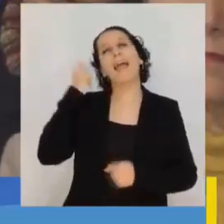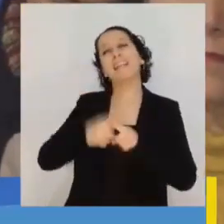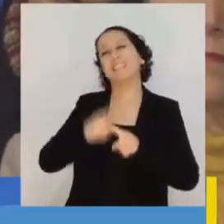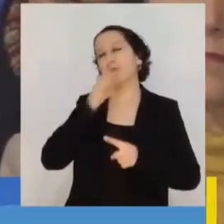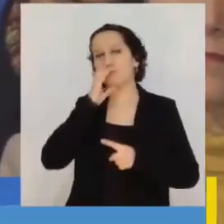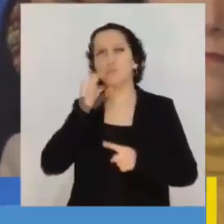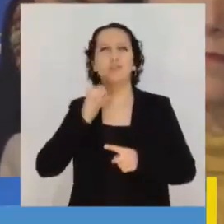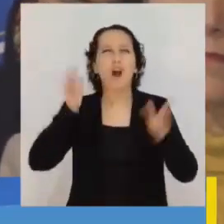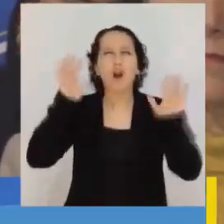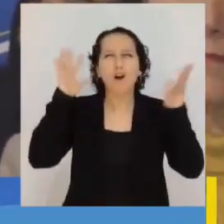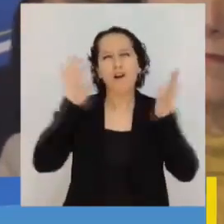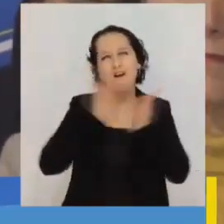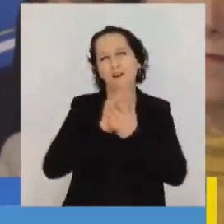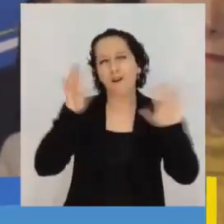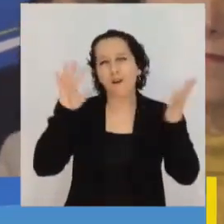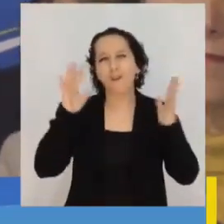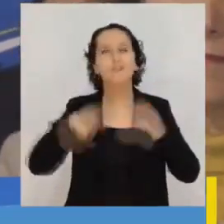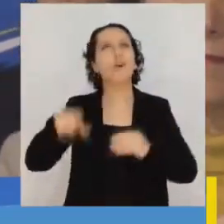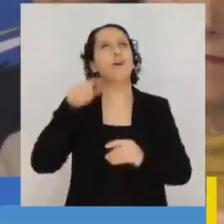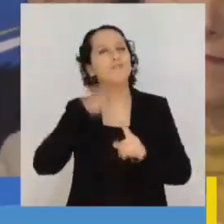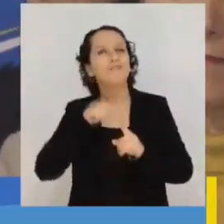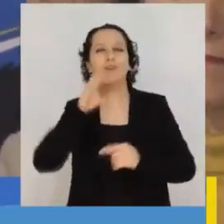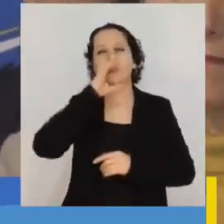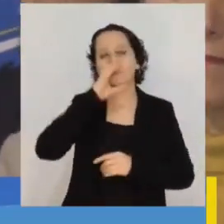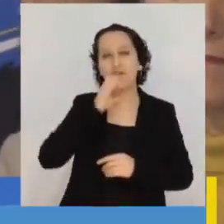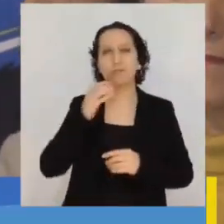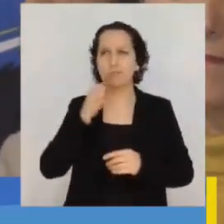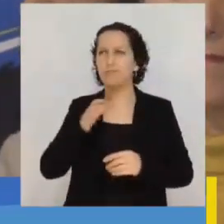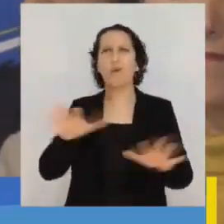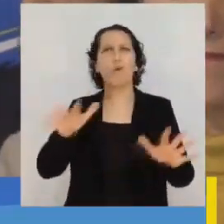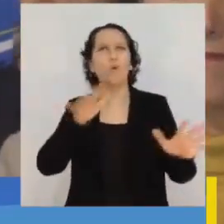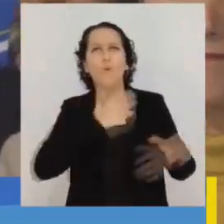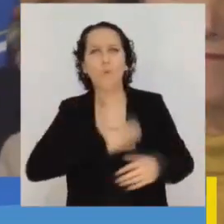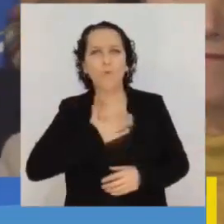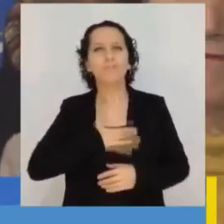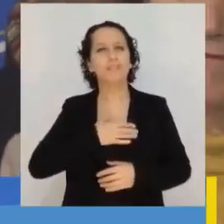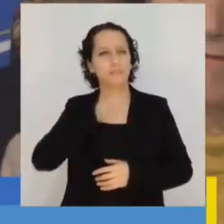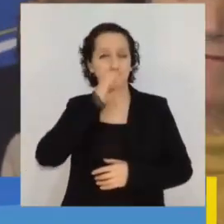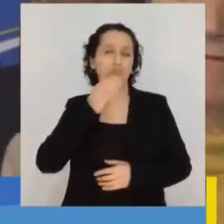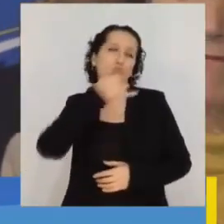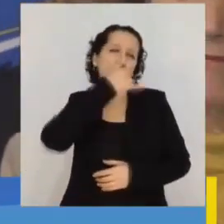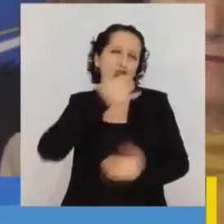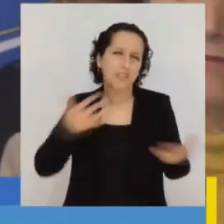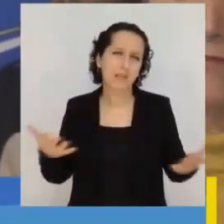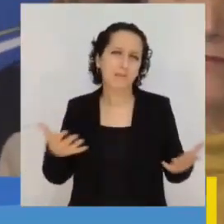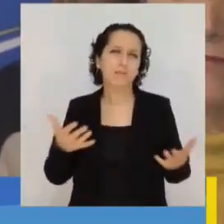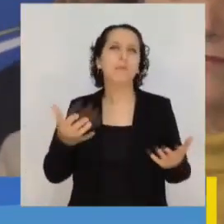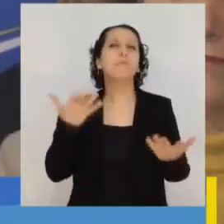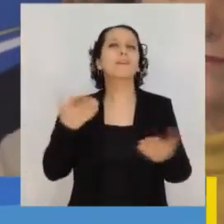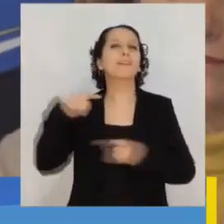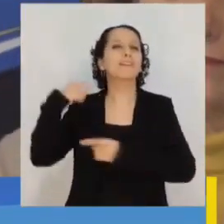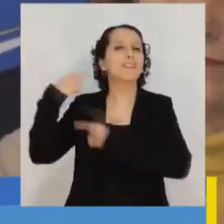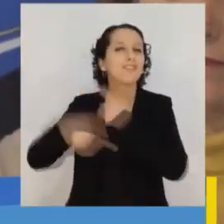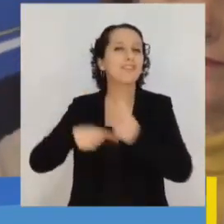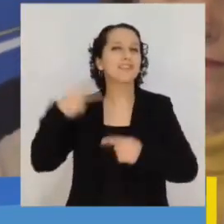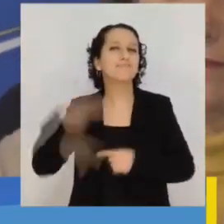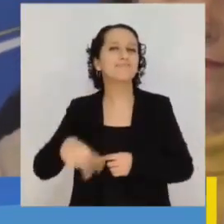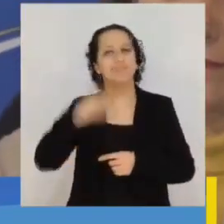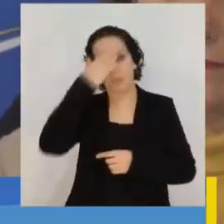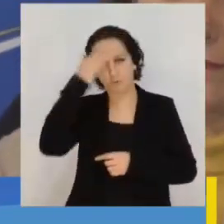que dicen, oh, Concepción, esa ciudad tan musical. Eso está pasando hace mucho tiempo porque tenemos una historia que